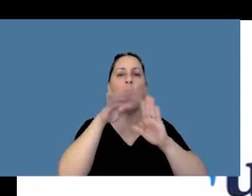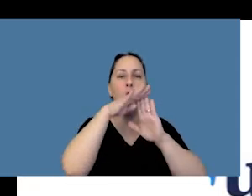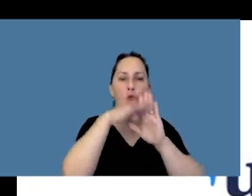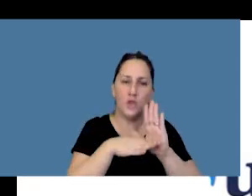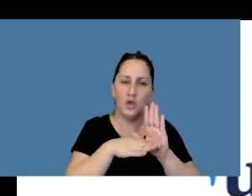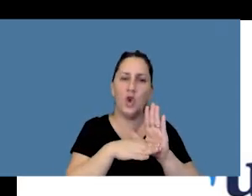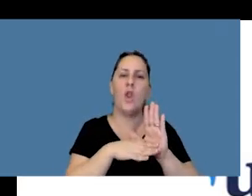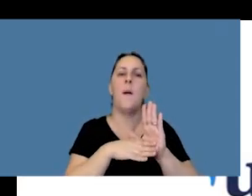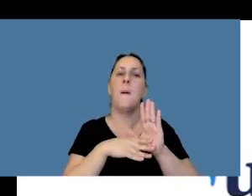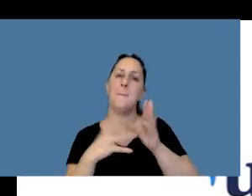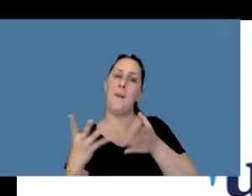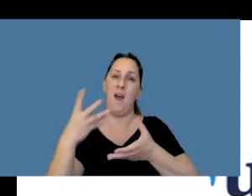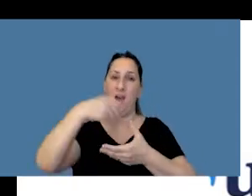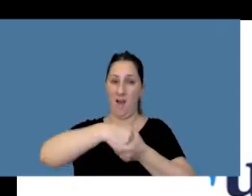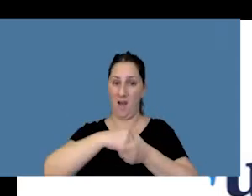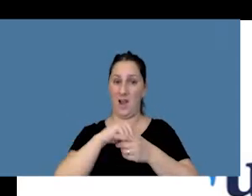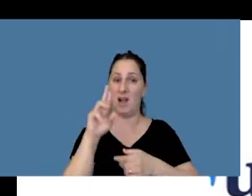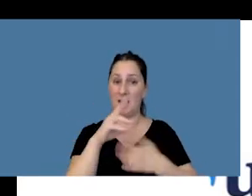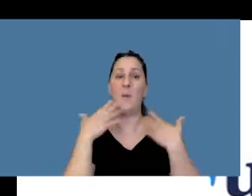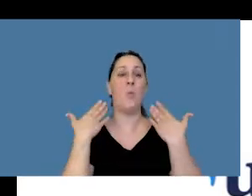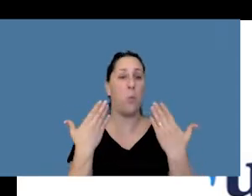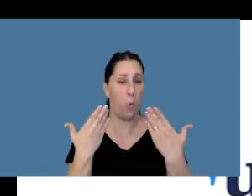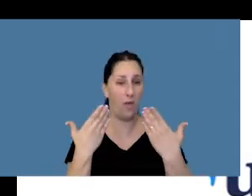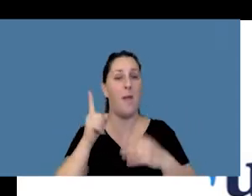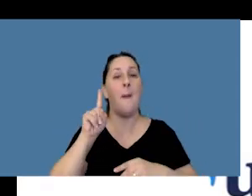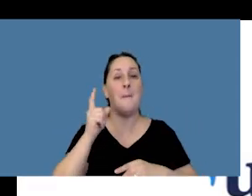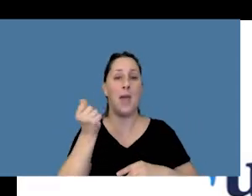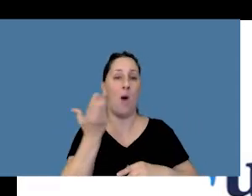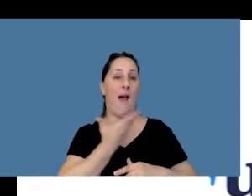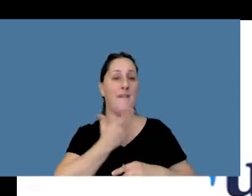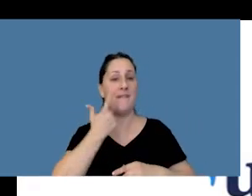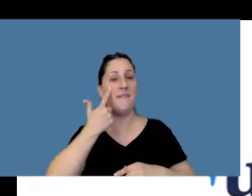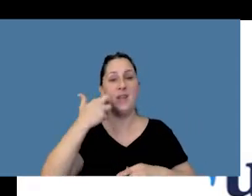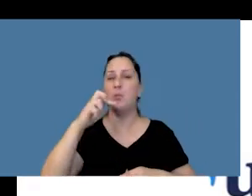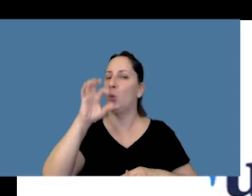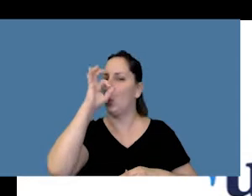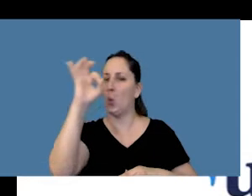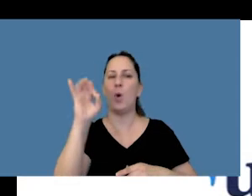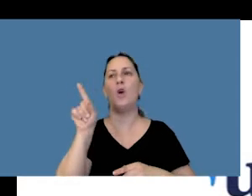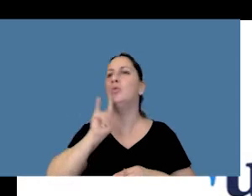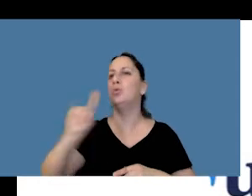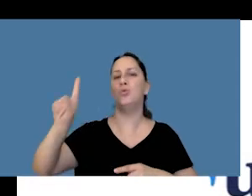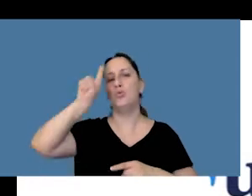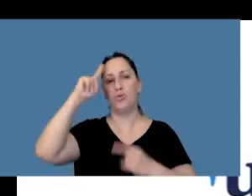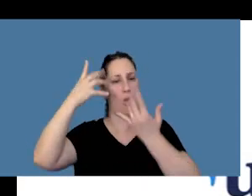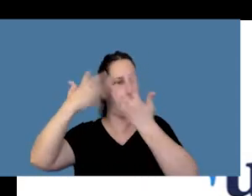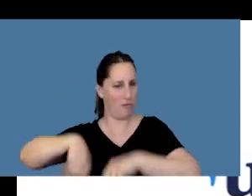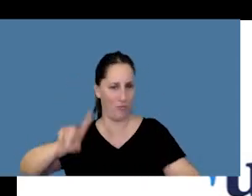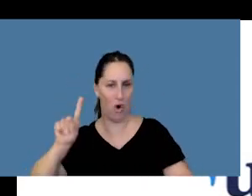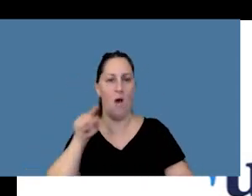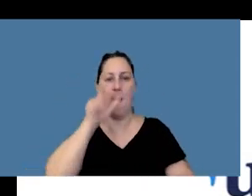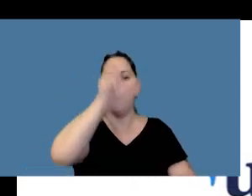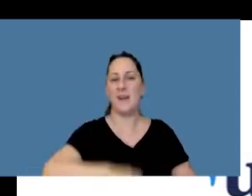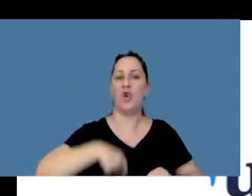para pertenecer a este régimen, puede hacerlo, pero la AFIP nunca, digamos, lo va a realizar de oficio. Es el contribuyente el que va a